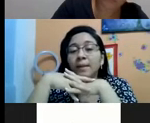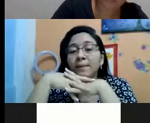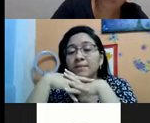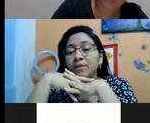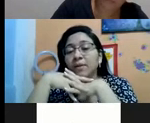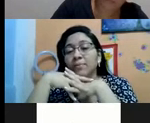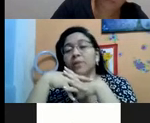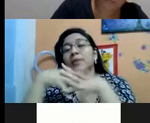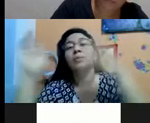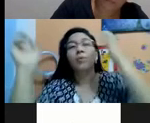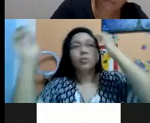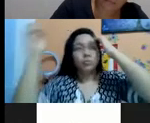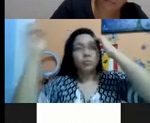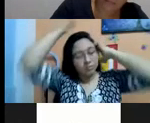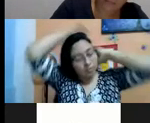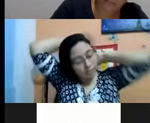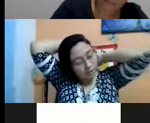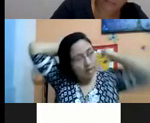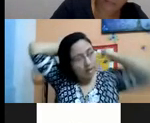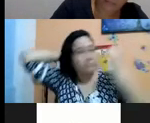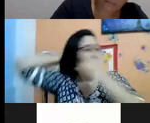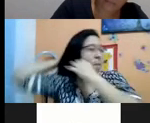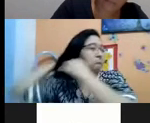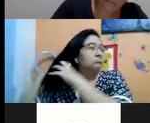manera específica, por ejemplo, sobre